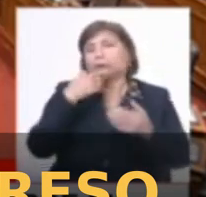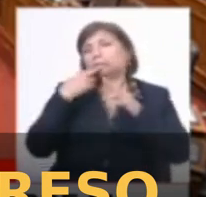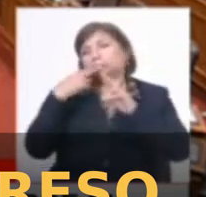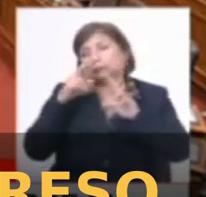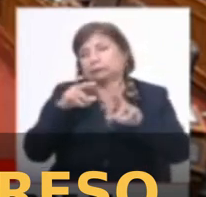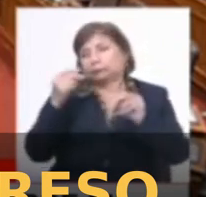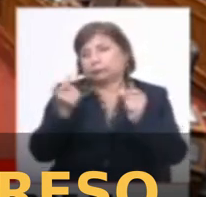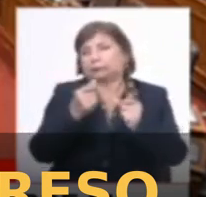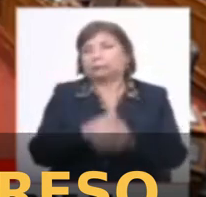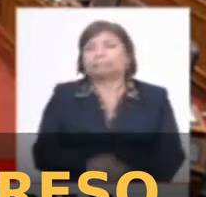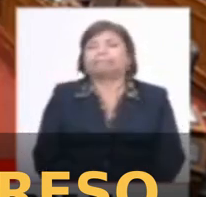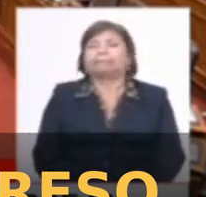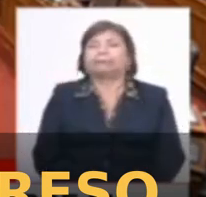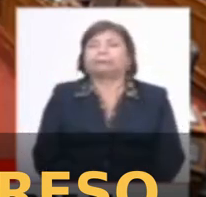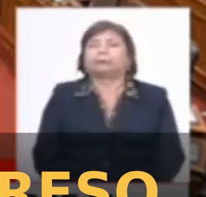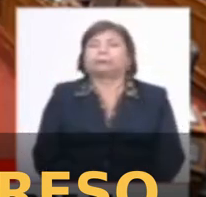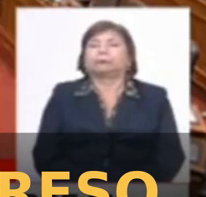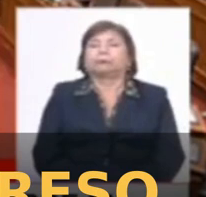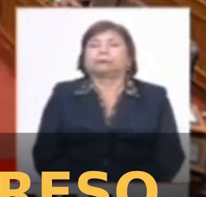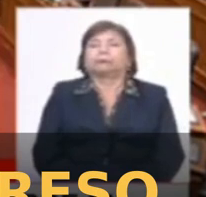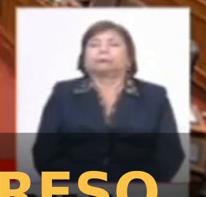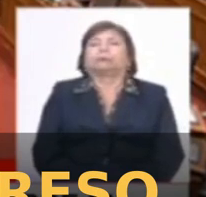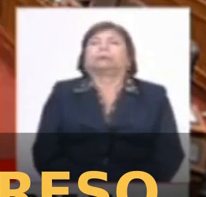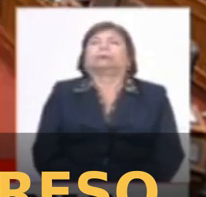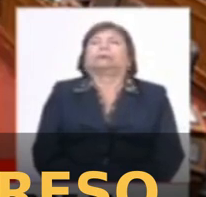respuestas inmediatas. Señora Carelín,